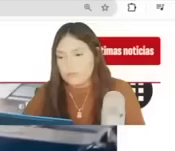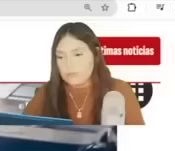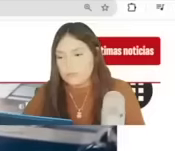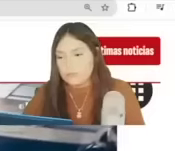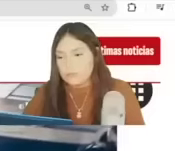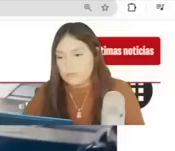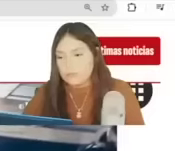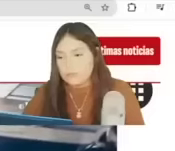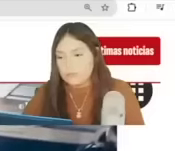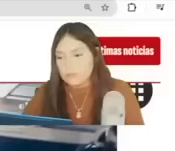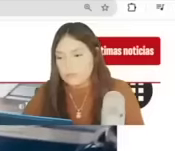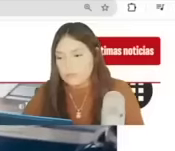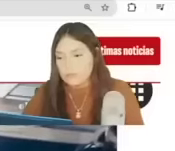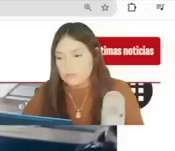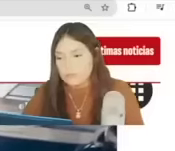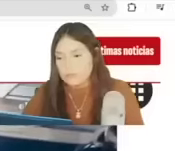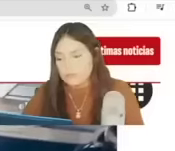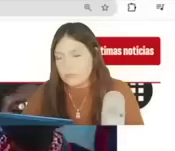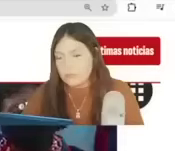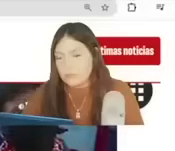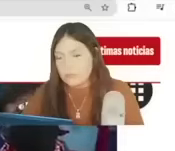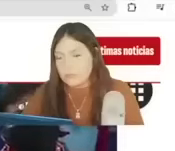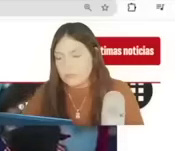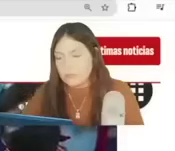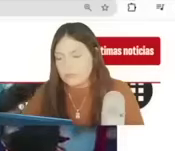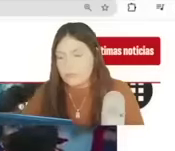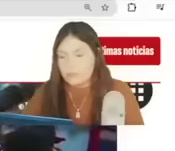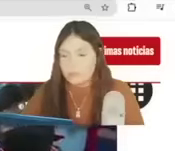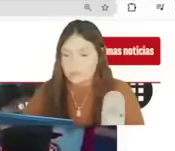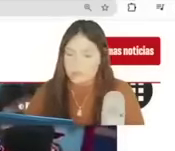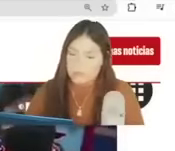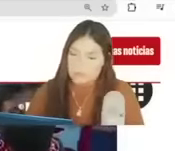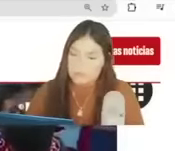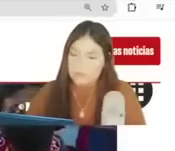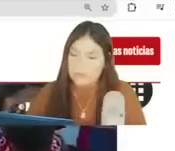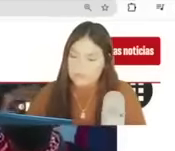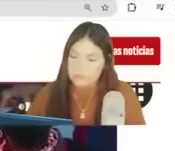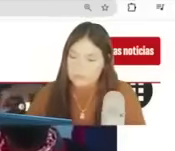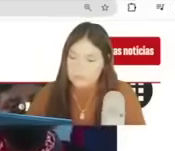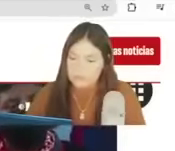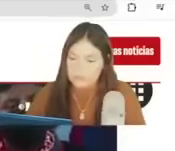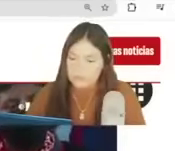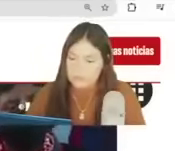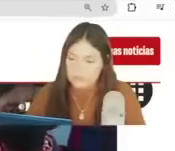No necesitamos esos que están ahí, ellos creen que saben todo.